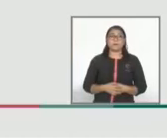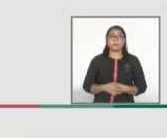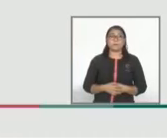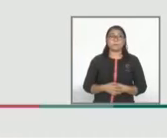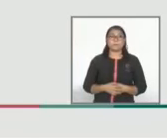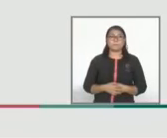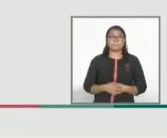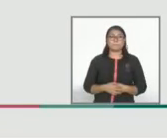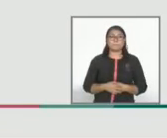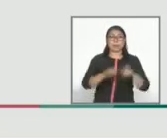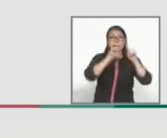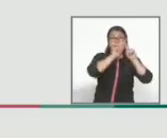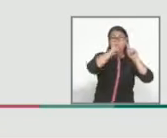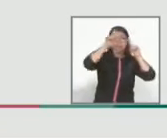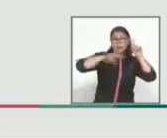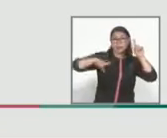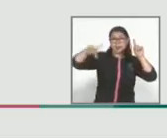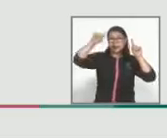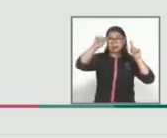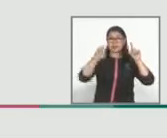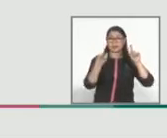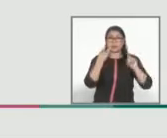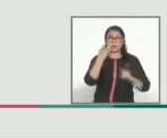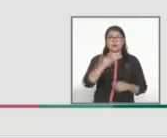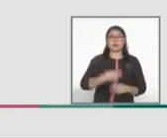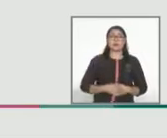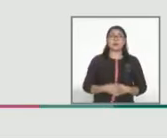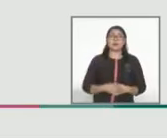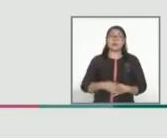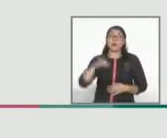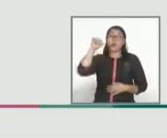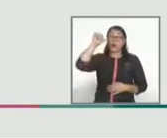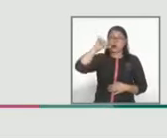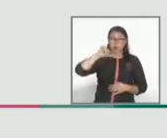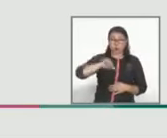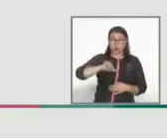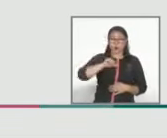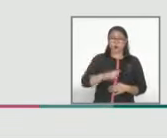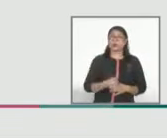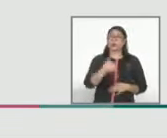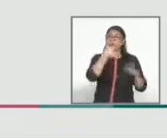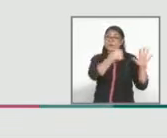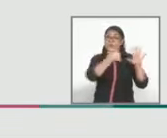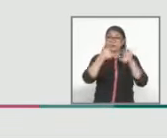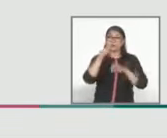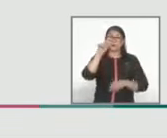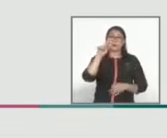nacional. En este contexto, se reportan al corte del día de hoy